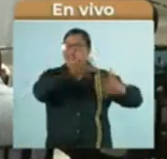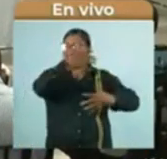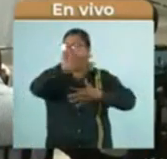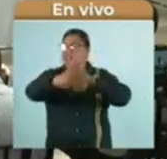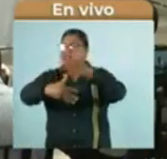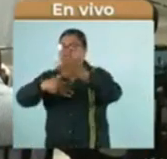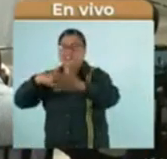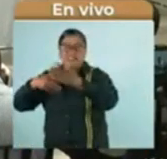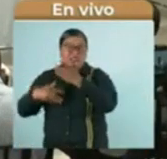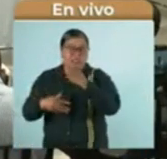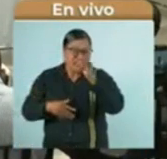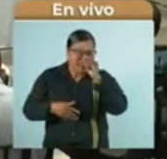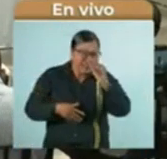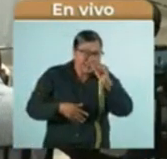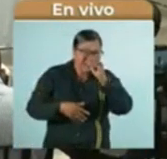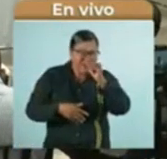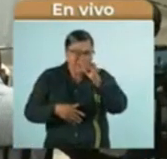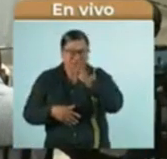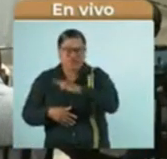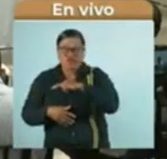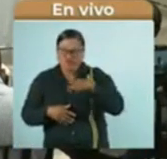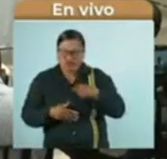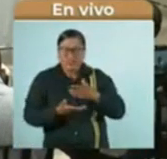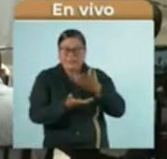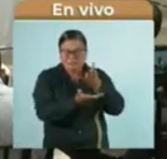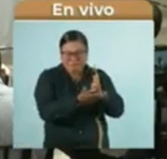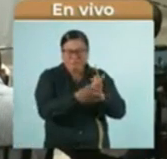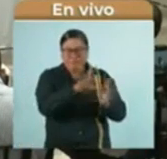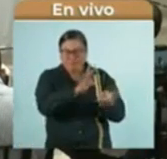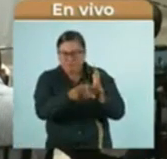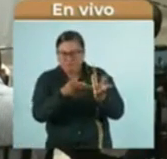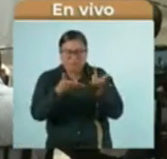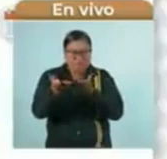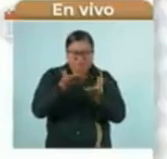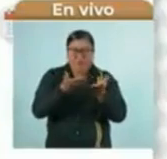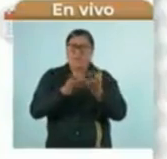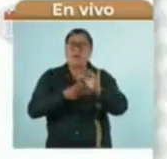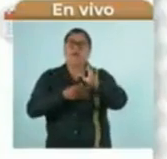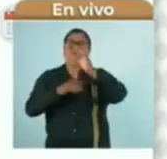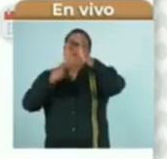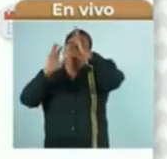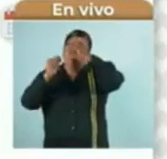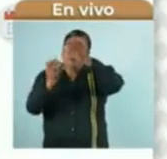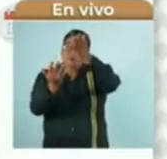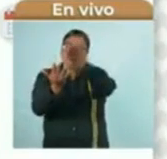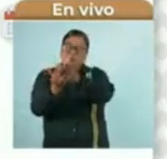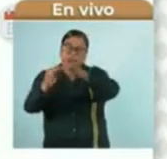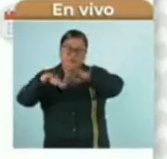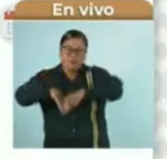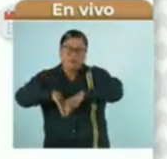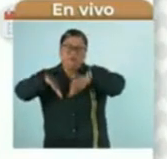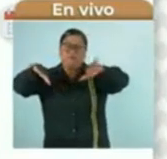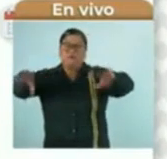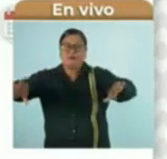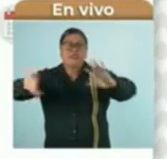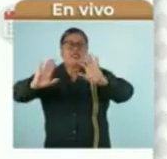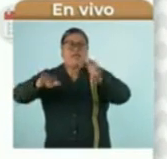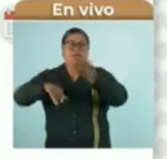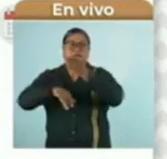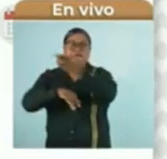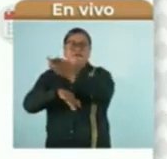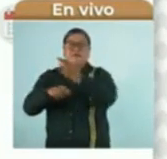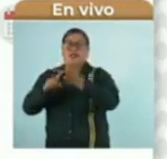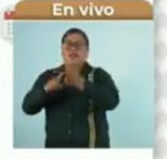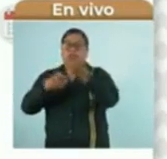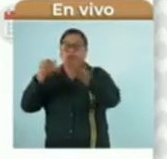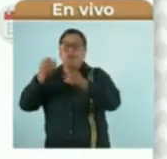podía ejecutar la sentencia intervenimos y se compartió esa superficie y ya le informamos al tribunal